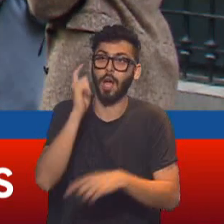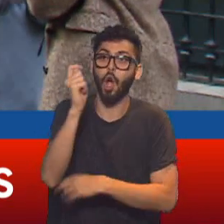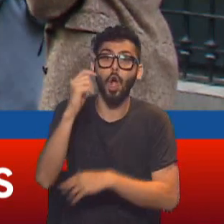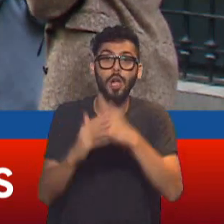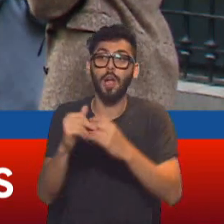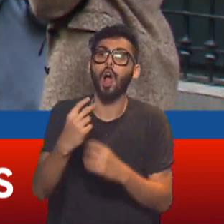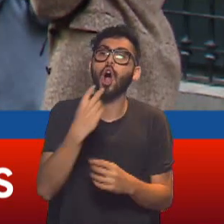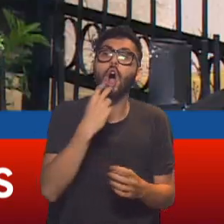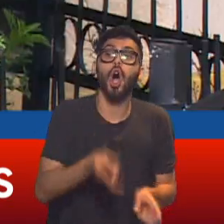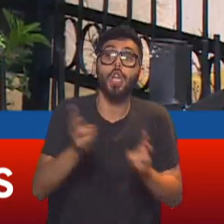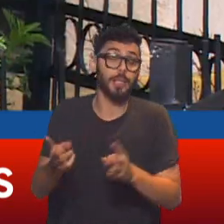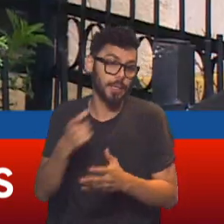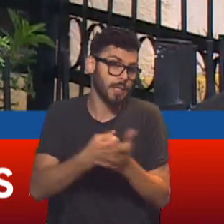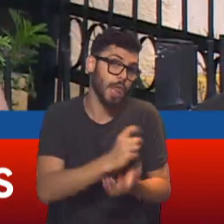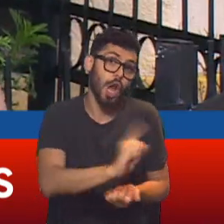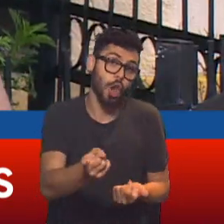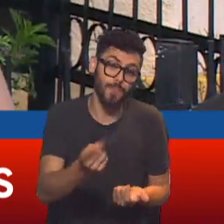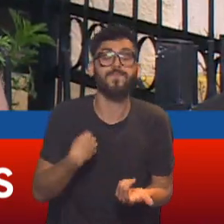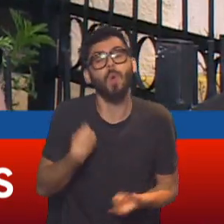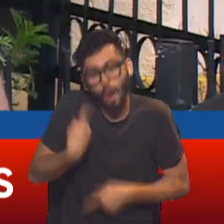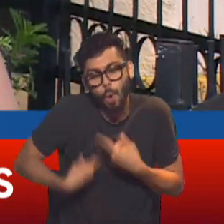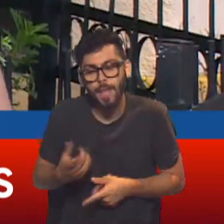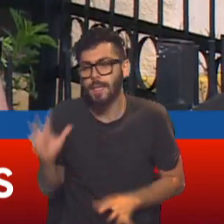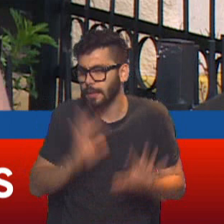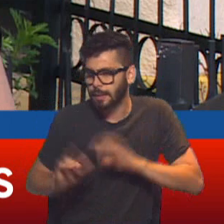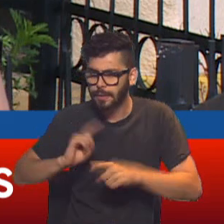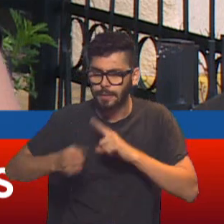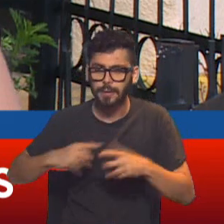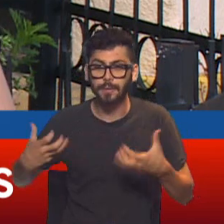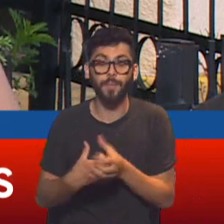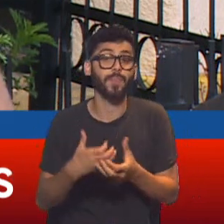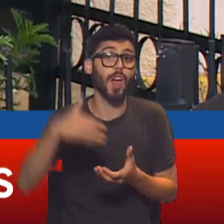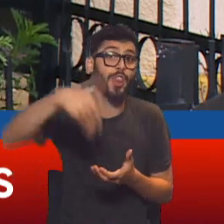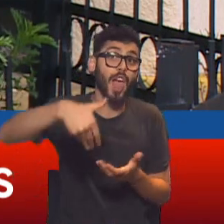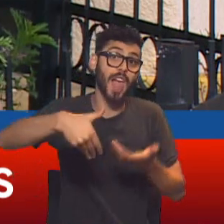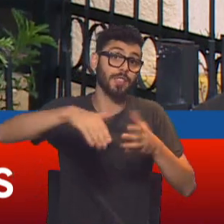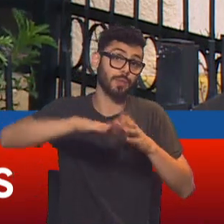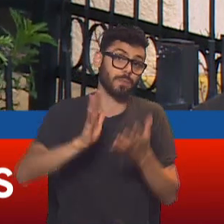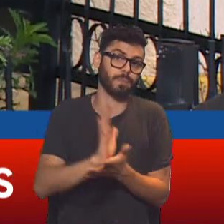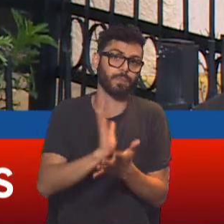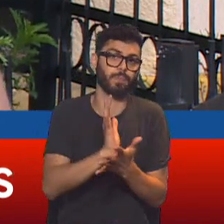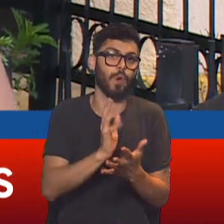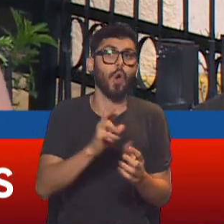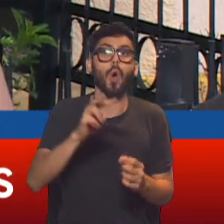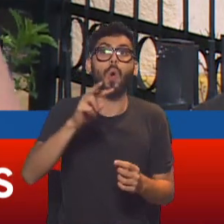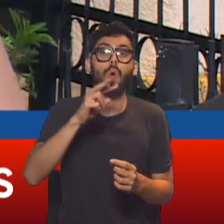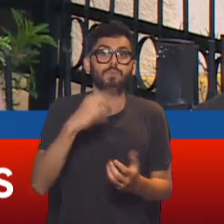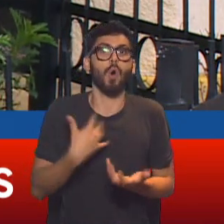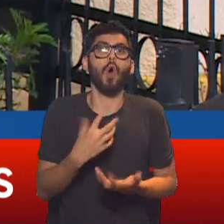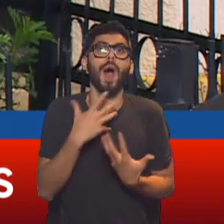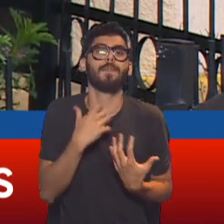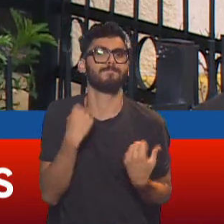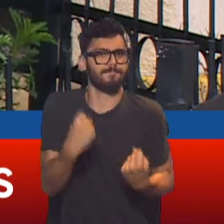11 convenios urbanísticos, y vamos a seguir organizándonos en esta que es la agenda de la resistencia verde, justamente